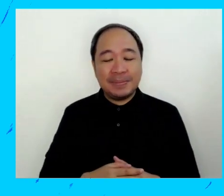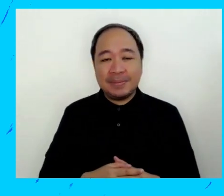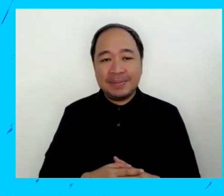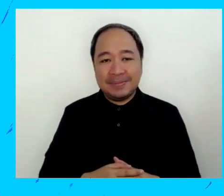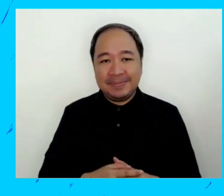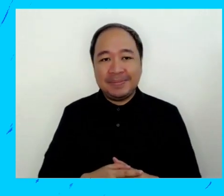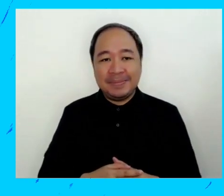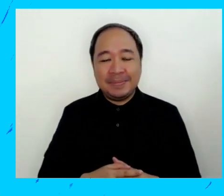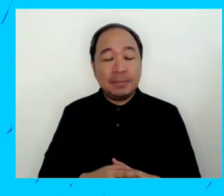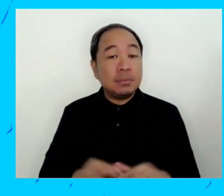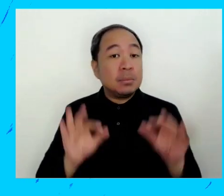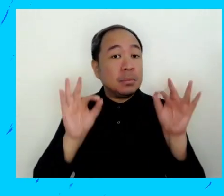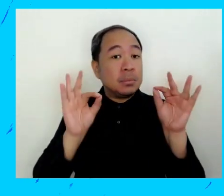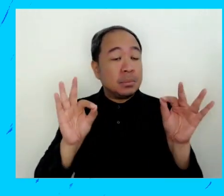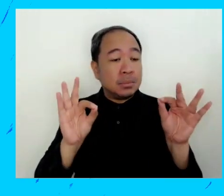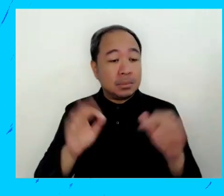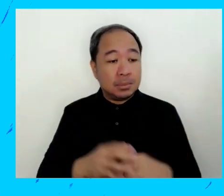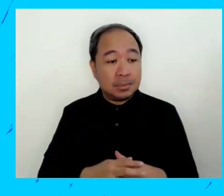Muy bien.